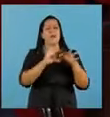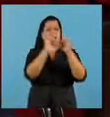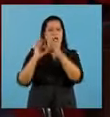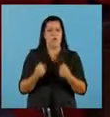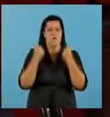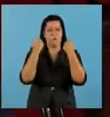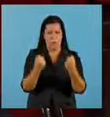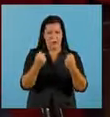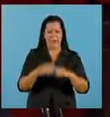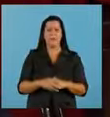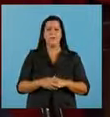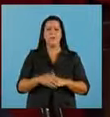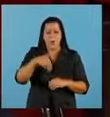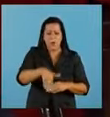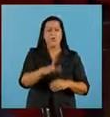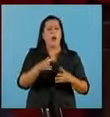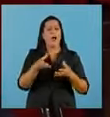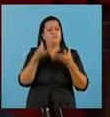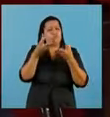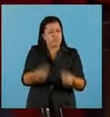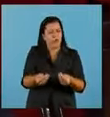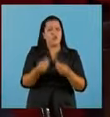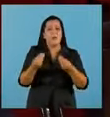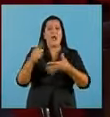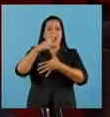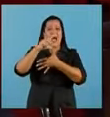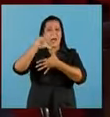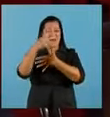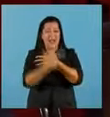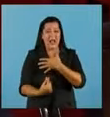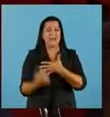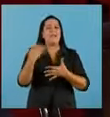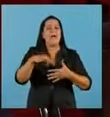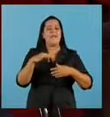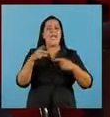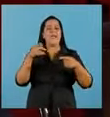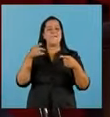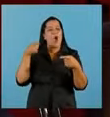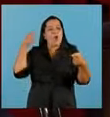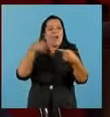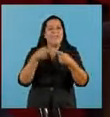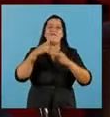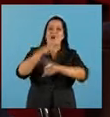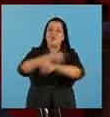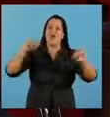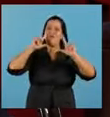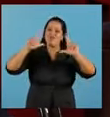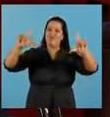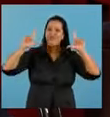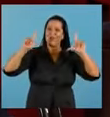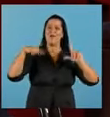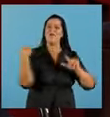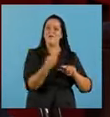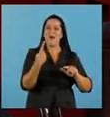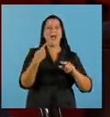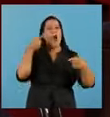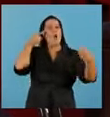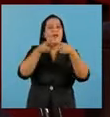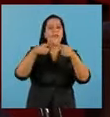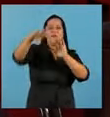Vamos a contribuir para que América Latina encuentre su voz, expanda su agenda y reconfirme sus